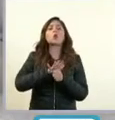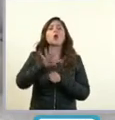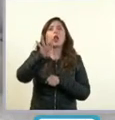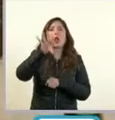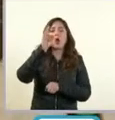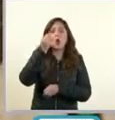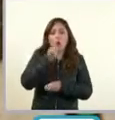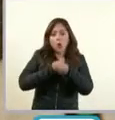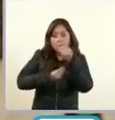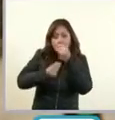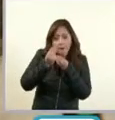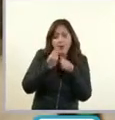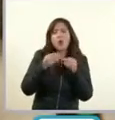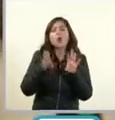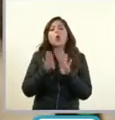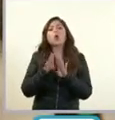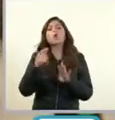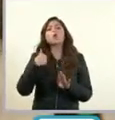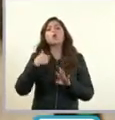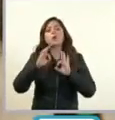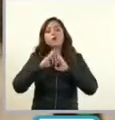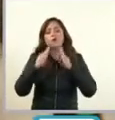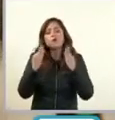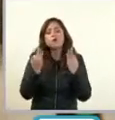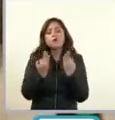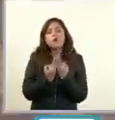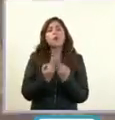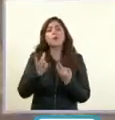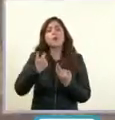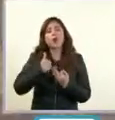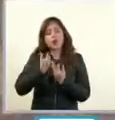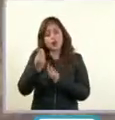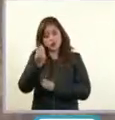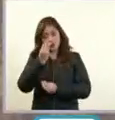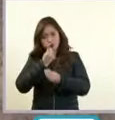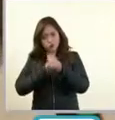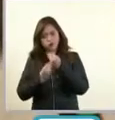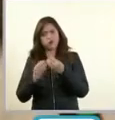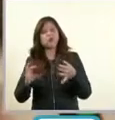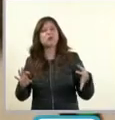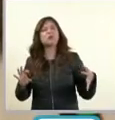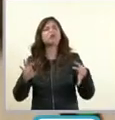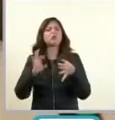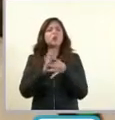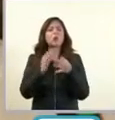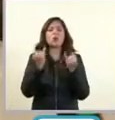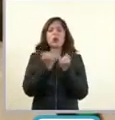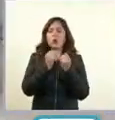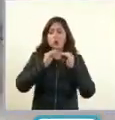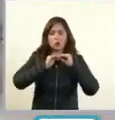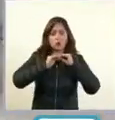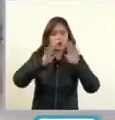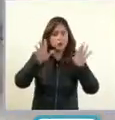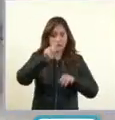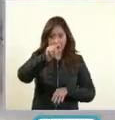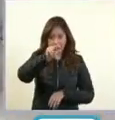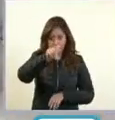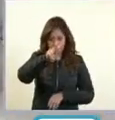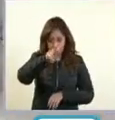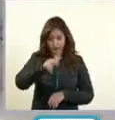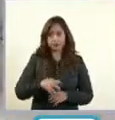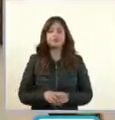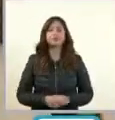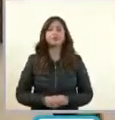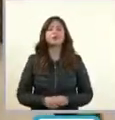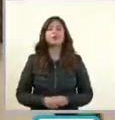alimentos. Ajá. O sea, los comportamientos que vamos teniendo están muy relacionados con campañas publicitarias. Ah, claro. Quiero decirles